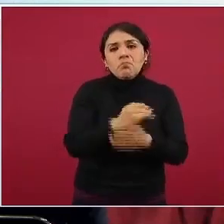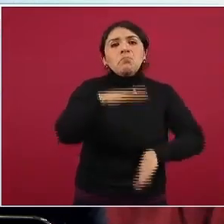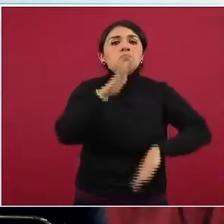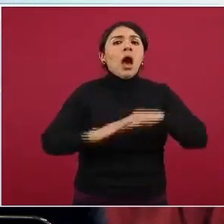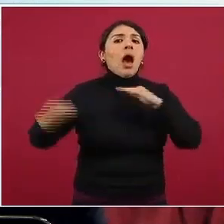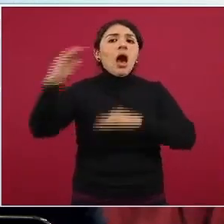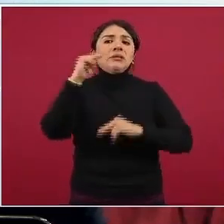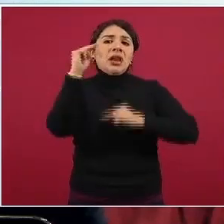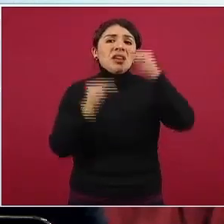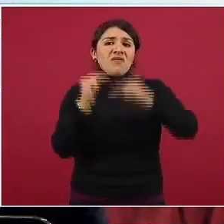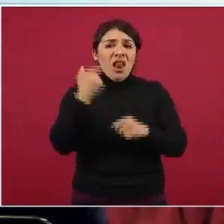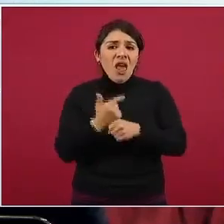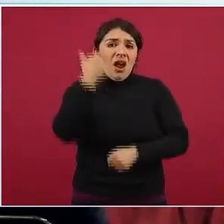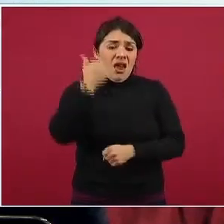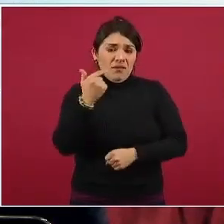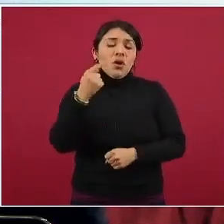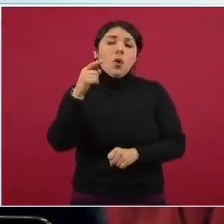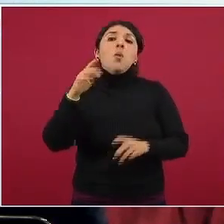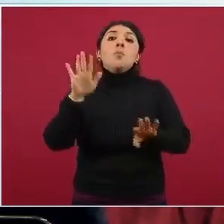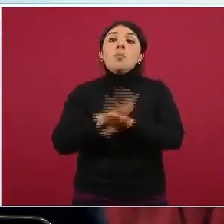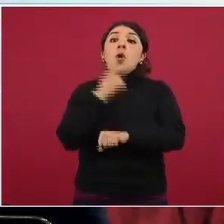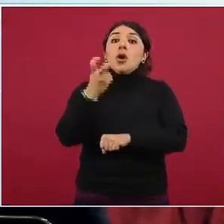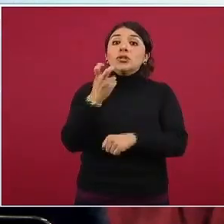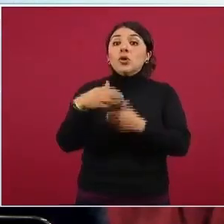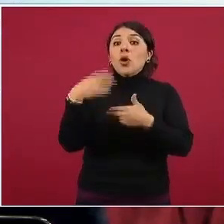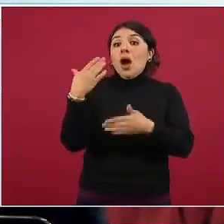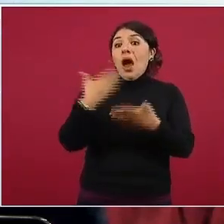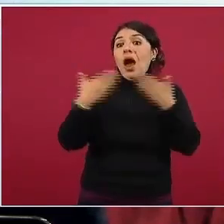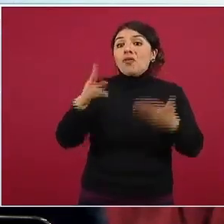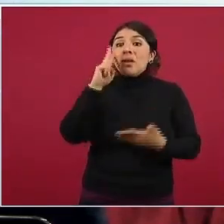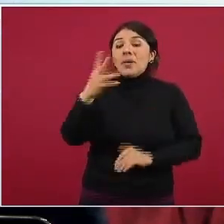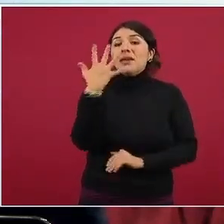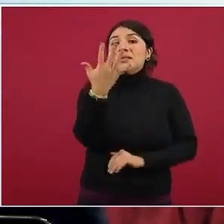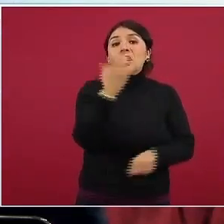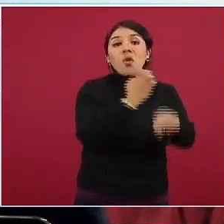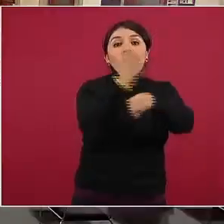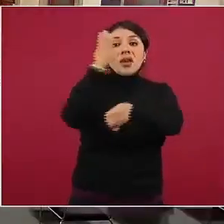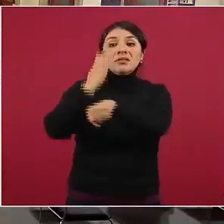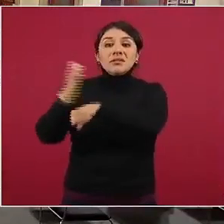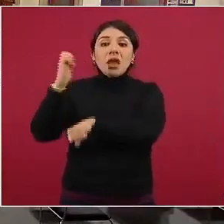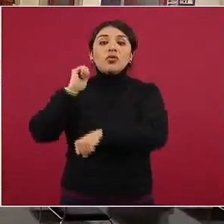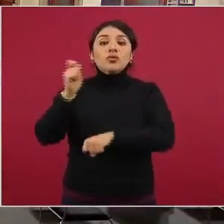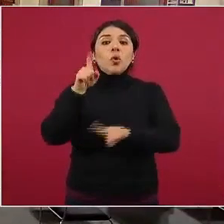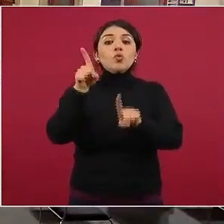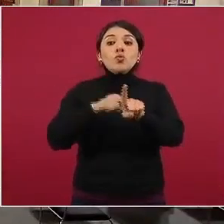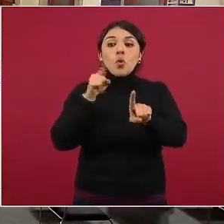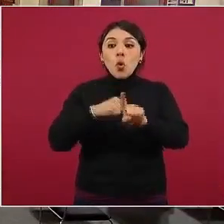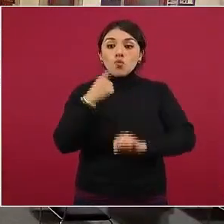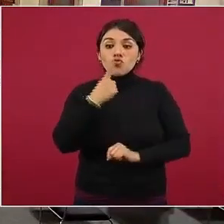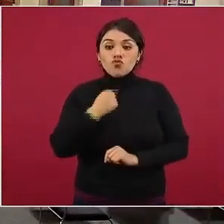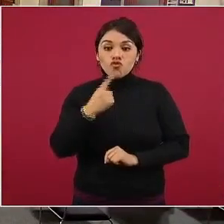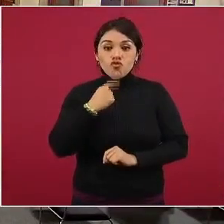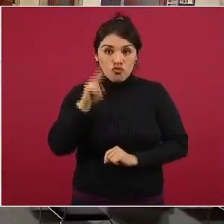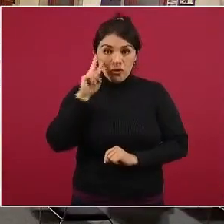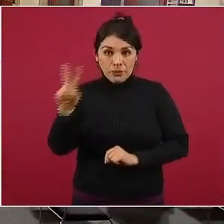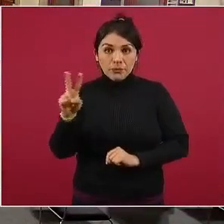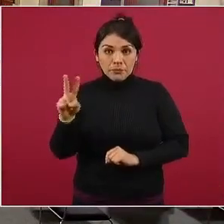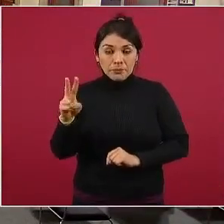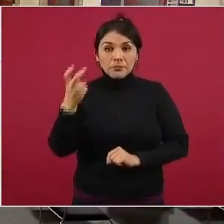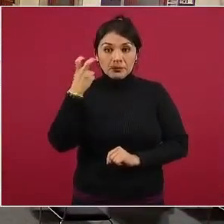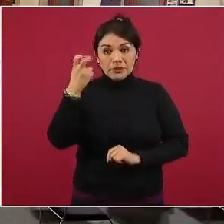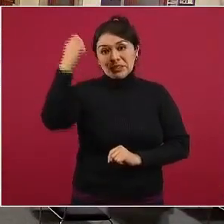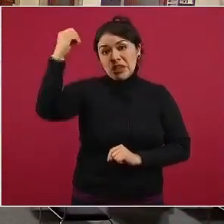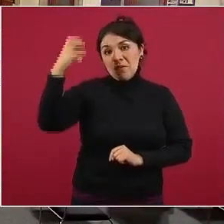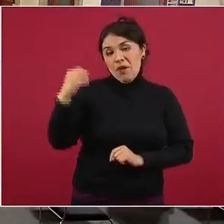nivel de riesgo y por eso en el semáforo salen estas 5 entidades en semáforo o en el color rojo